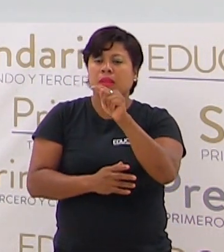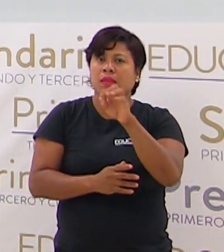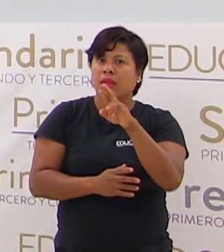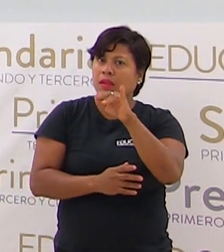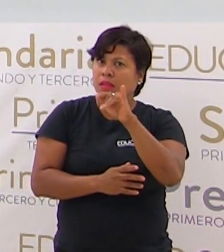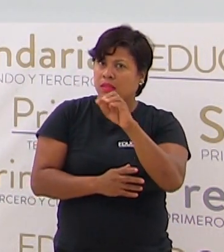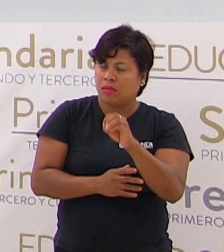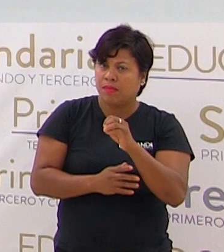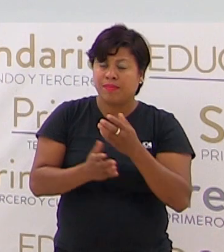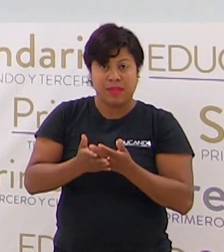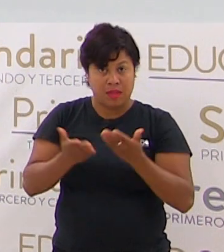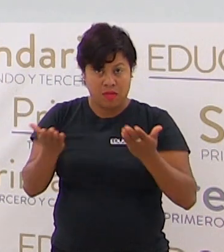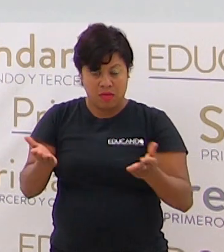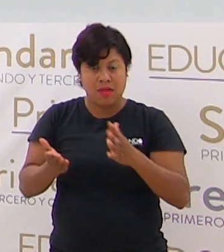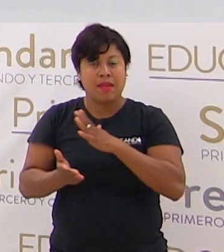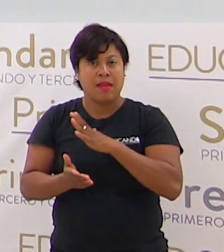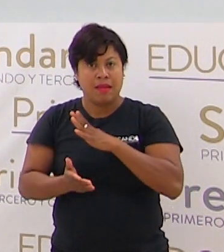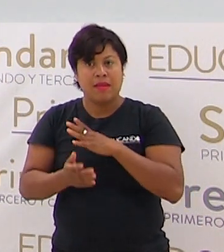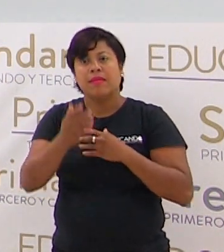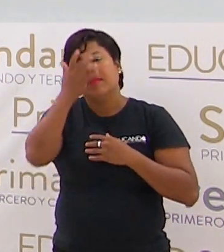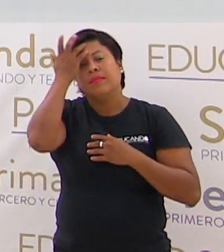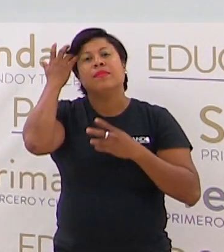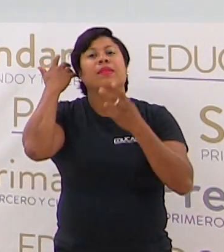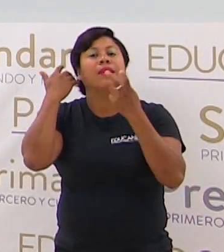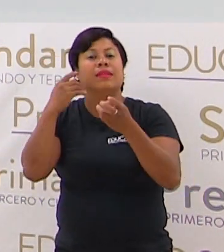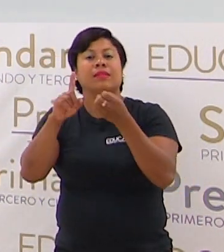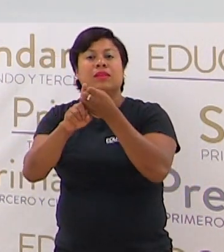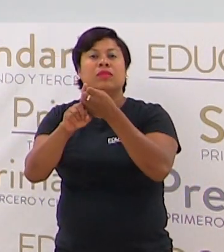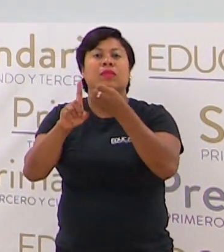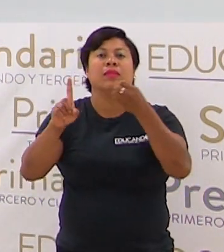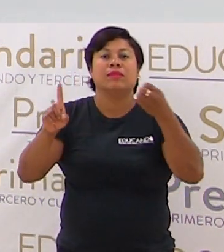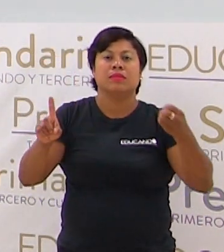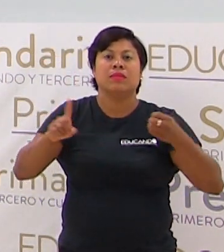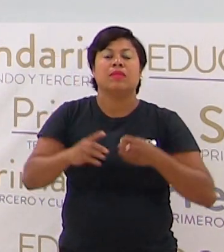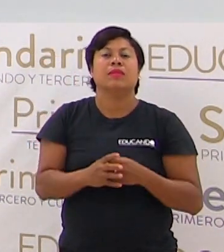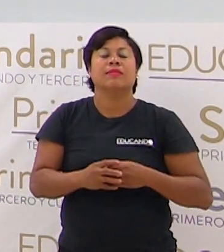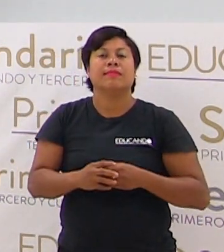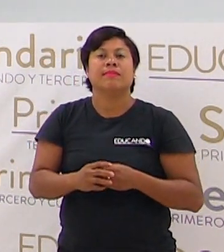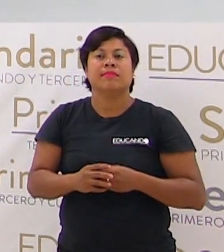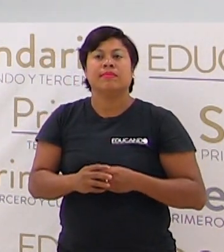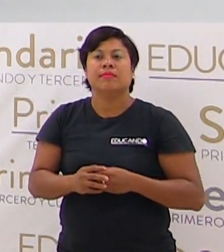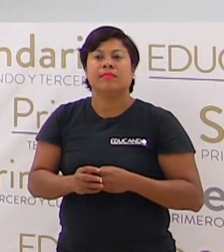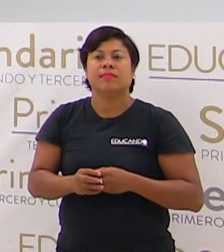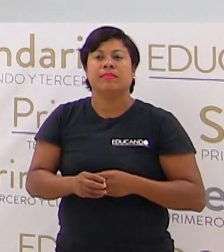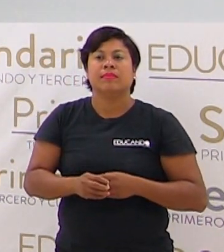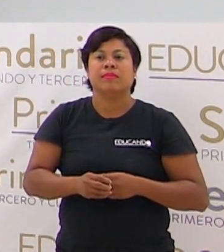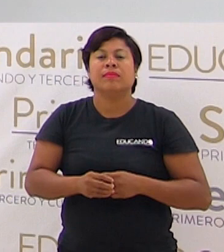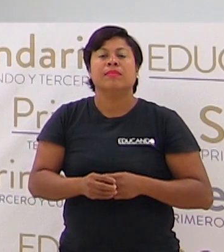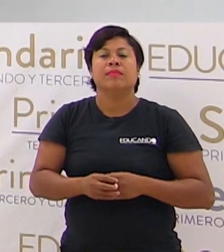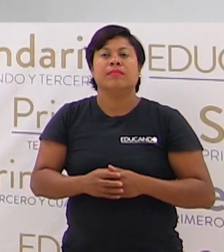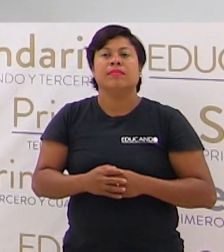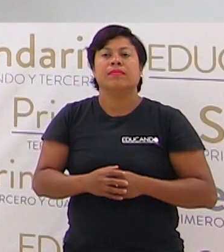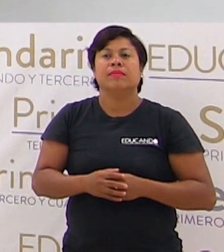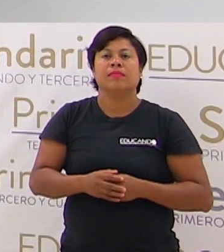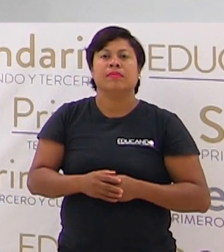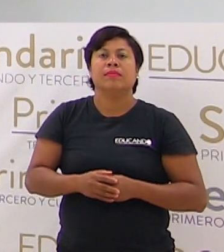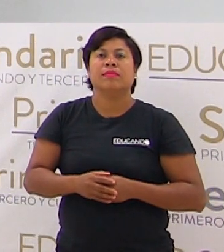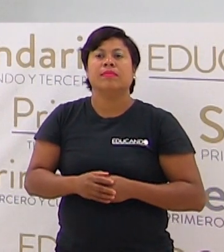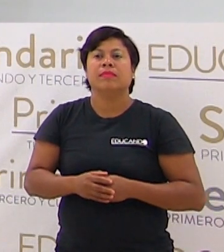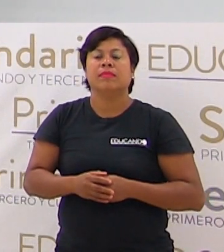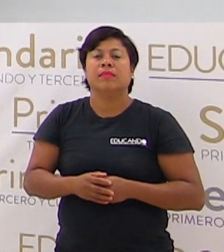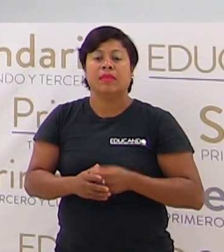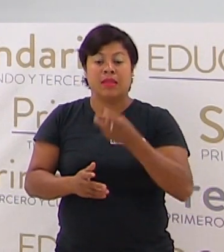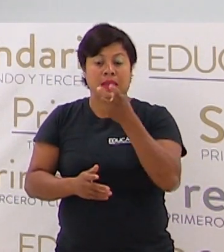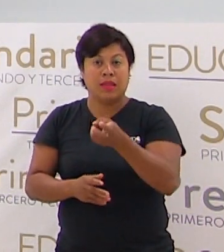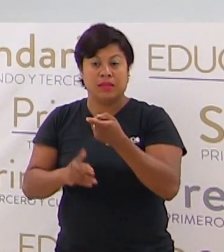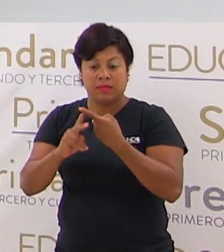copretérito. Ahora, tenemos estas oraciones que voy a poner acá y